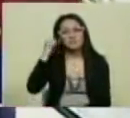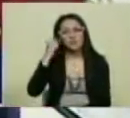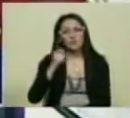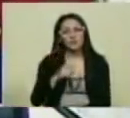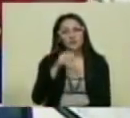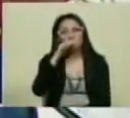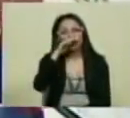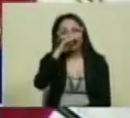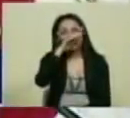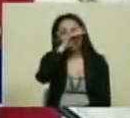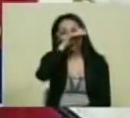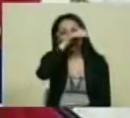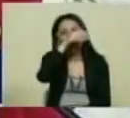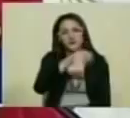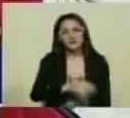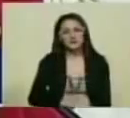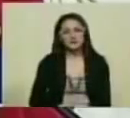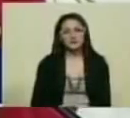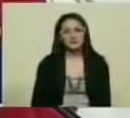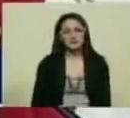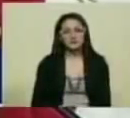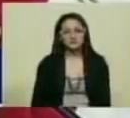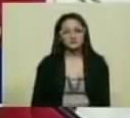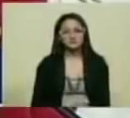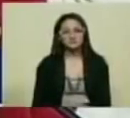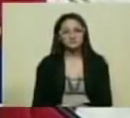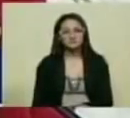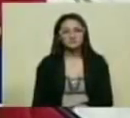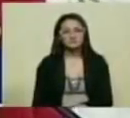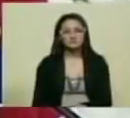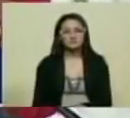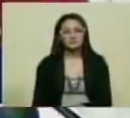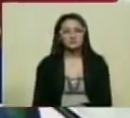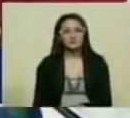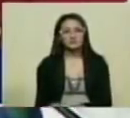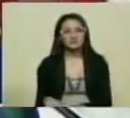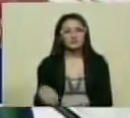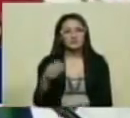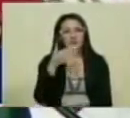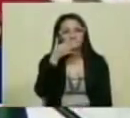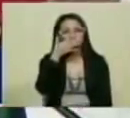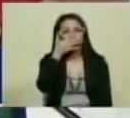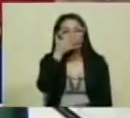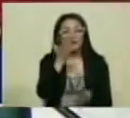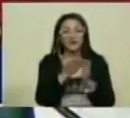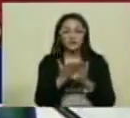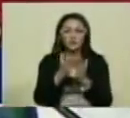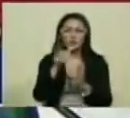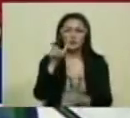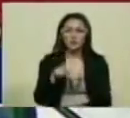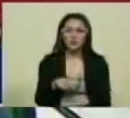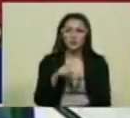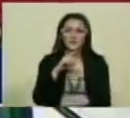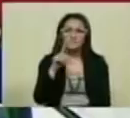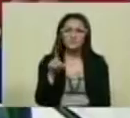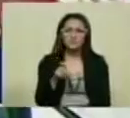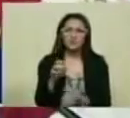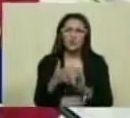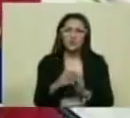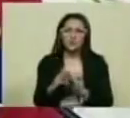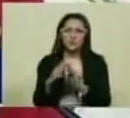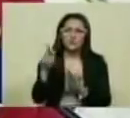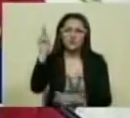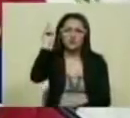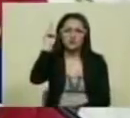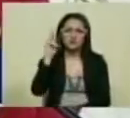de alguien que hacía referencia, un antropólogo, en sus estudios, hacía referencia que él le preguntaba a las comunidades